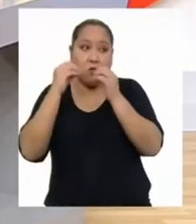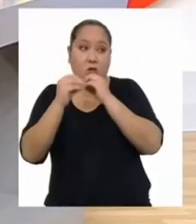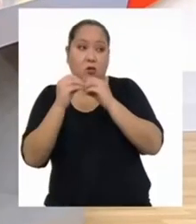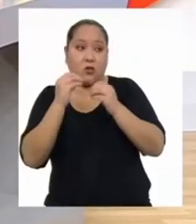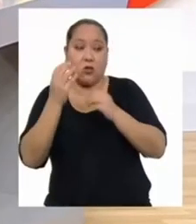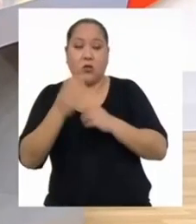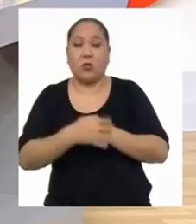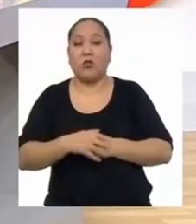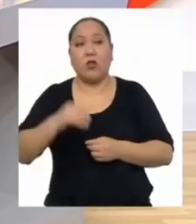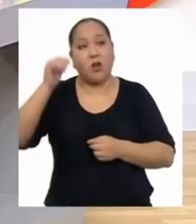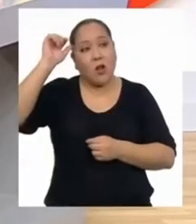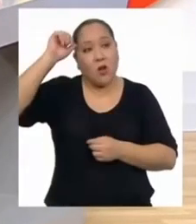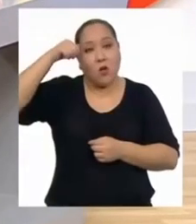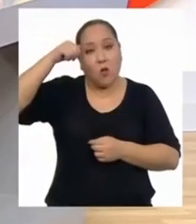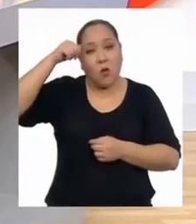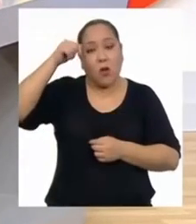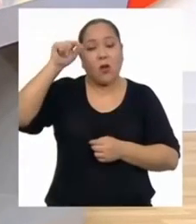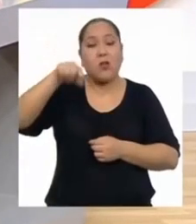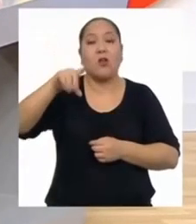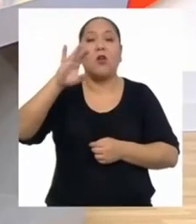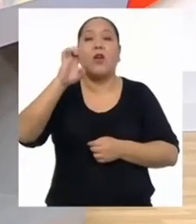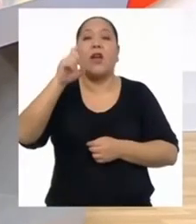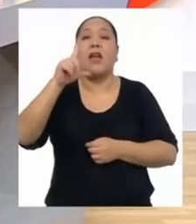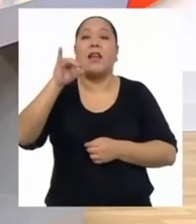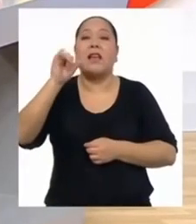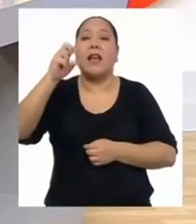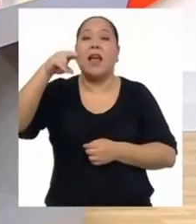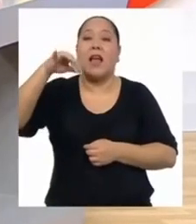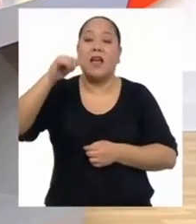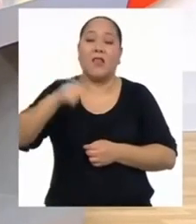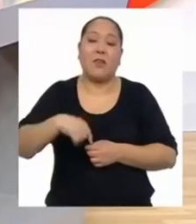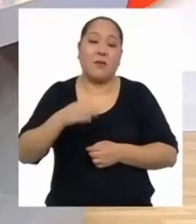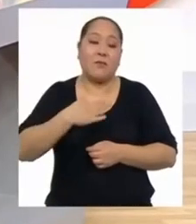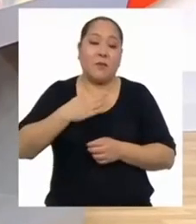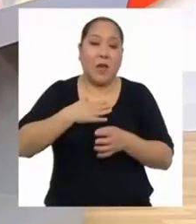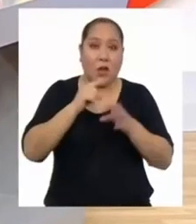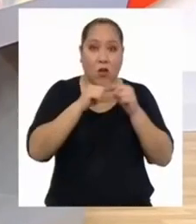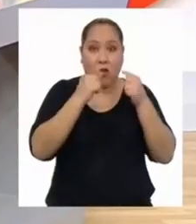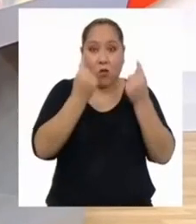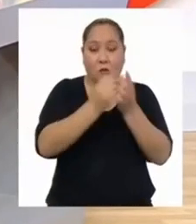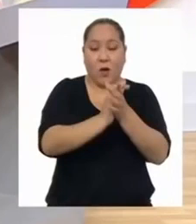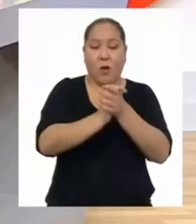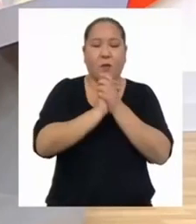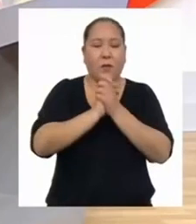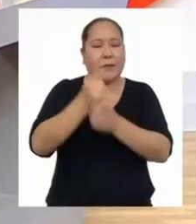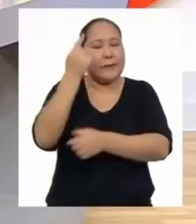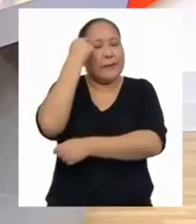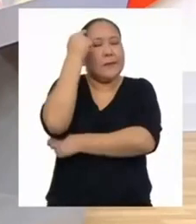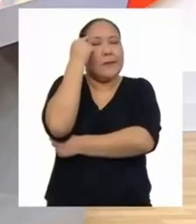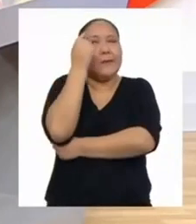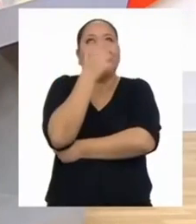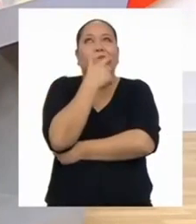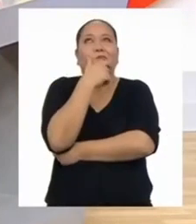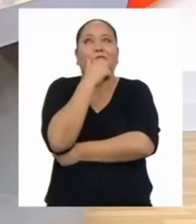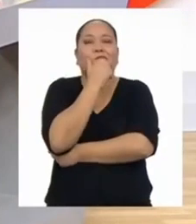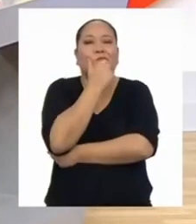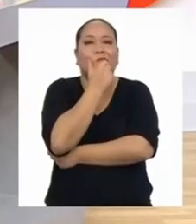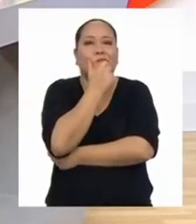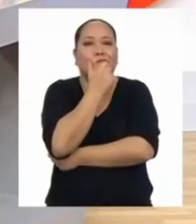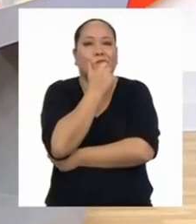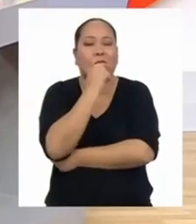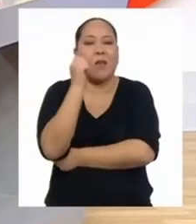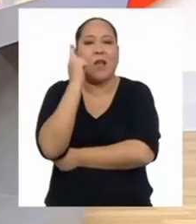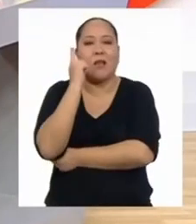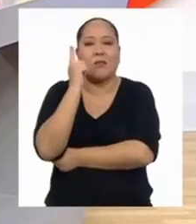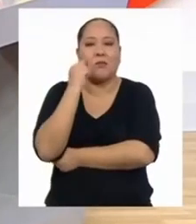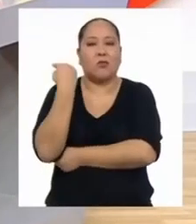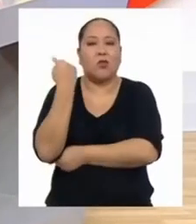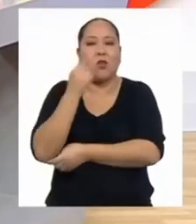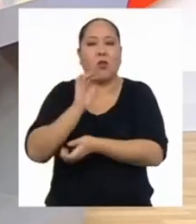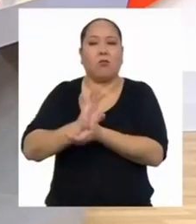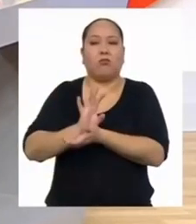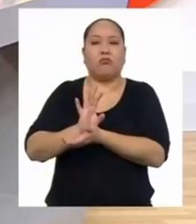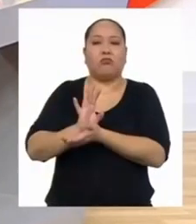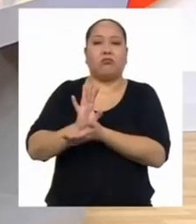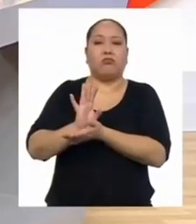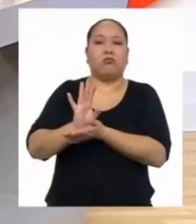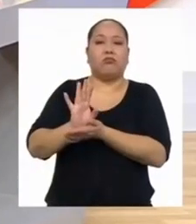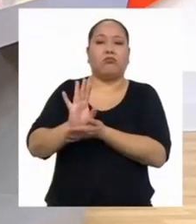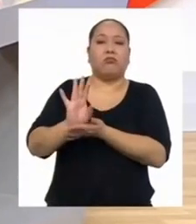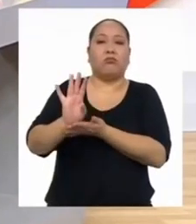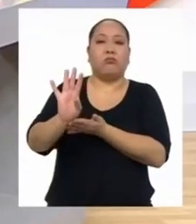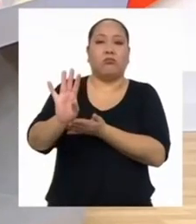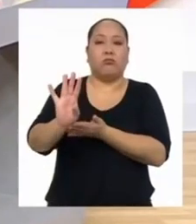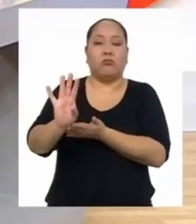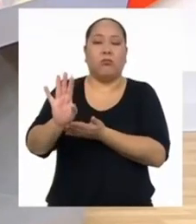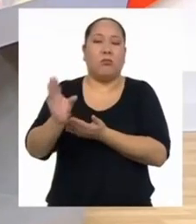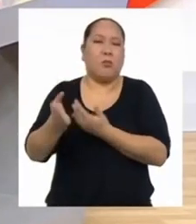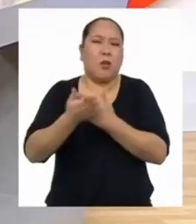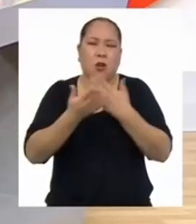ocurrió entre Eliana y nuestro grupo de amigas y me pongo a pensar en eso. Al inicio solo nos alejamos y dejamos de hablar. Y por cosas